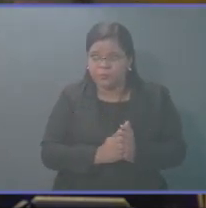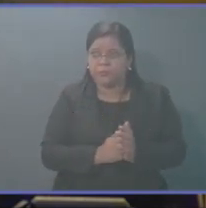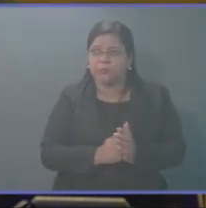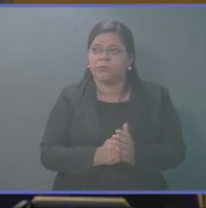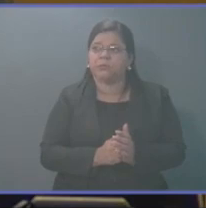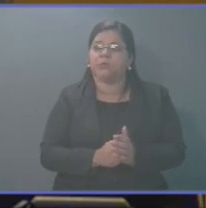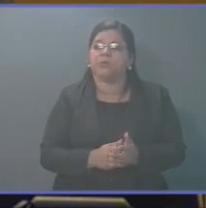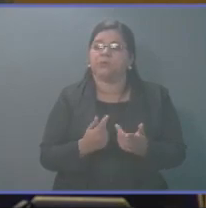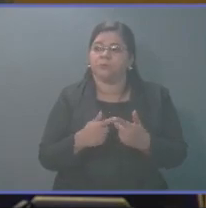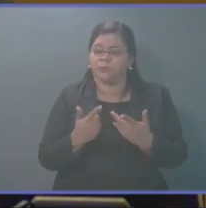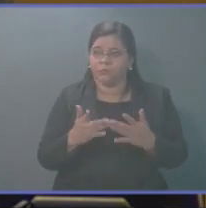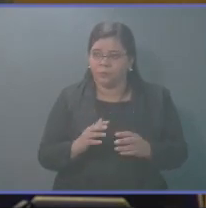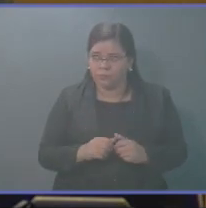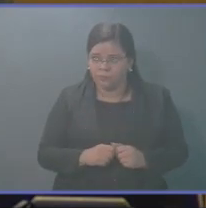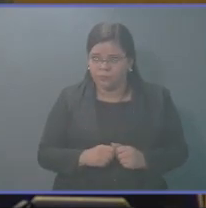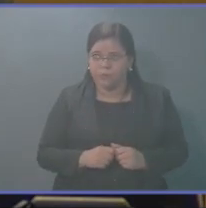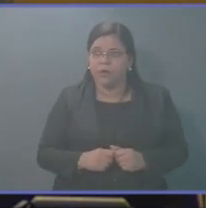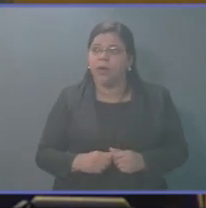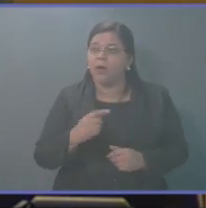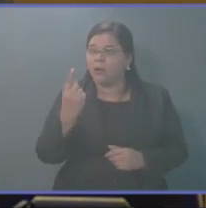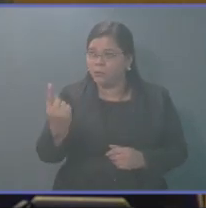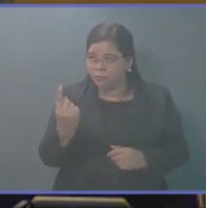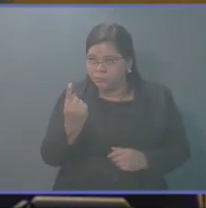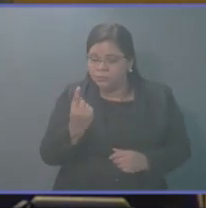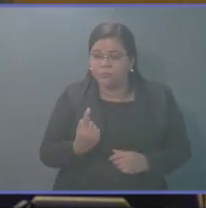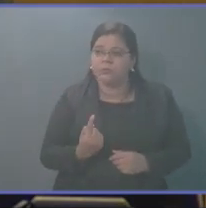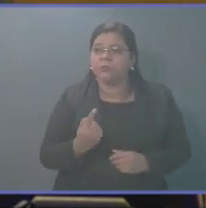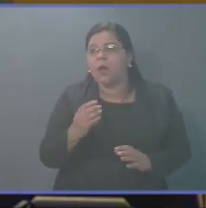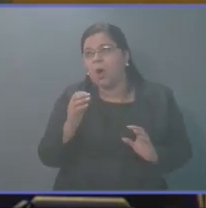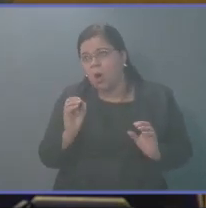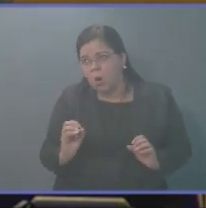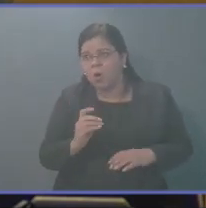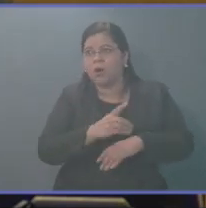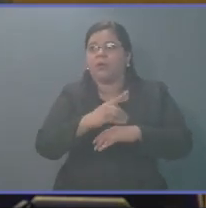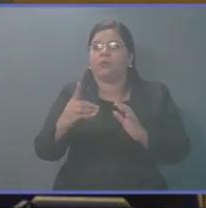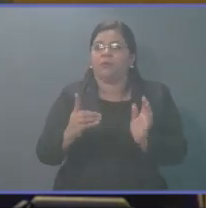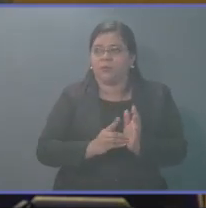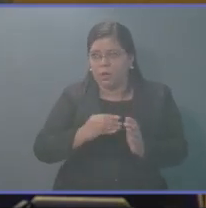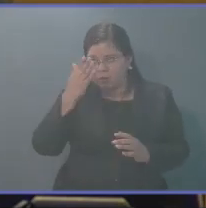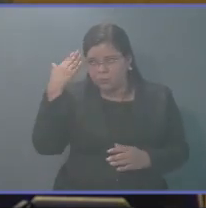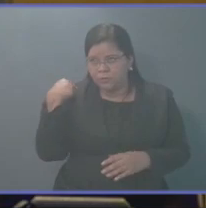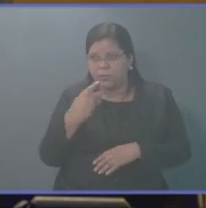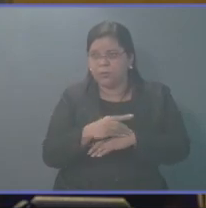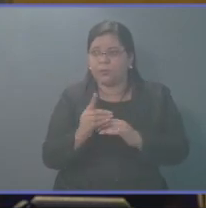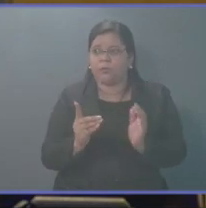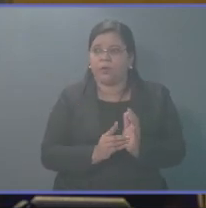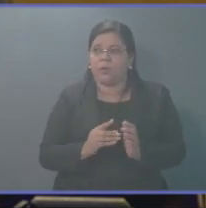atención tanto al interpelado como a los diputados o las diputadas